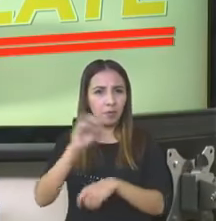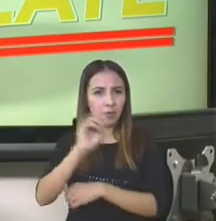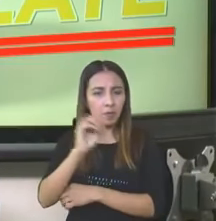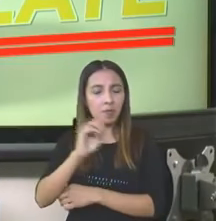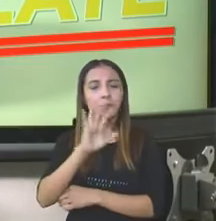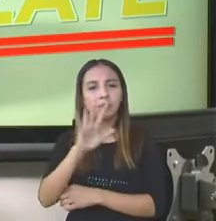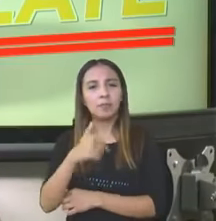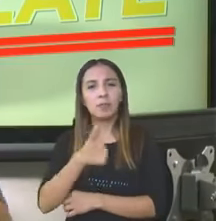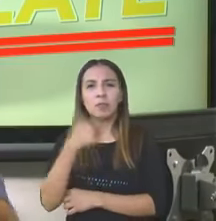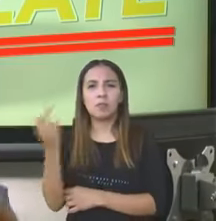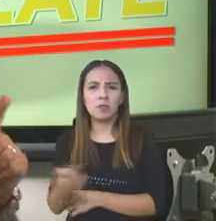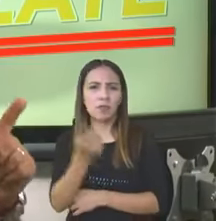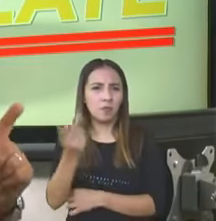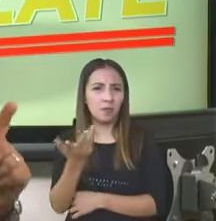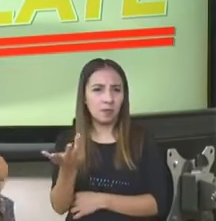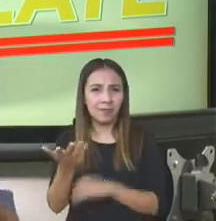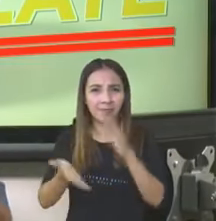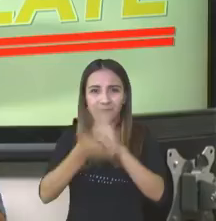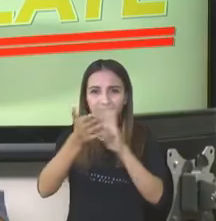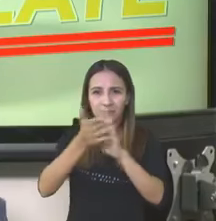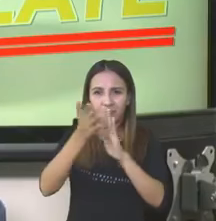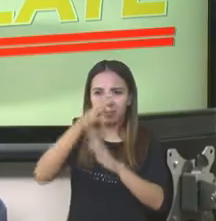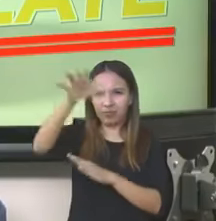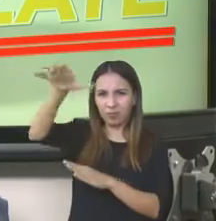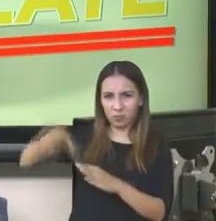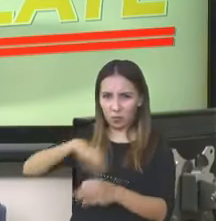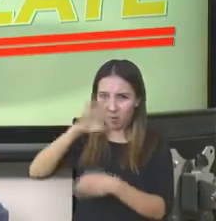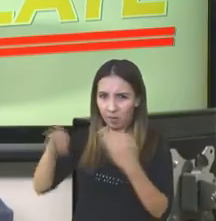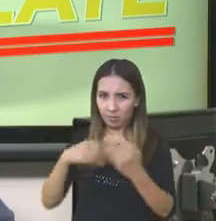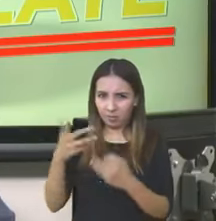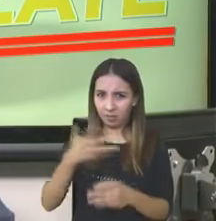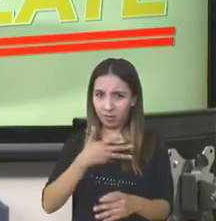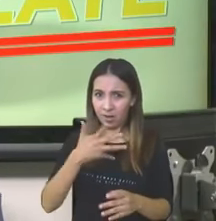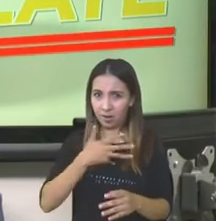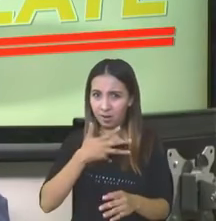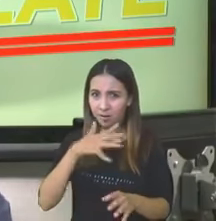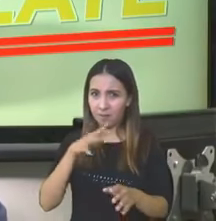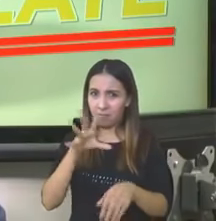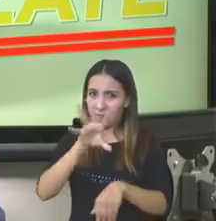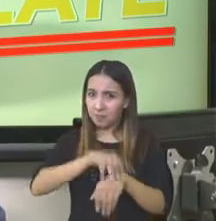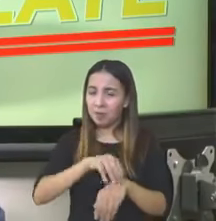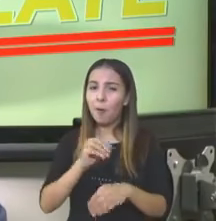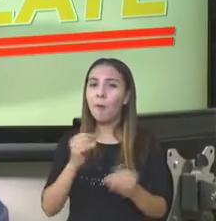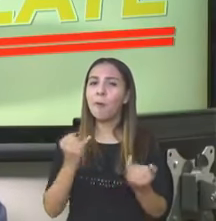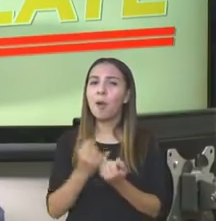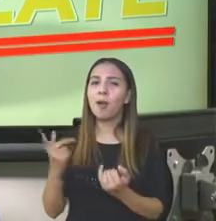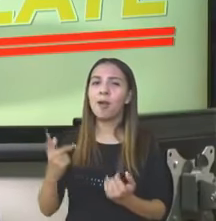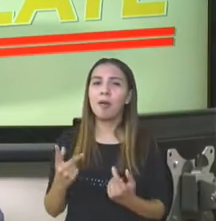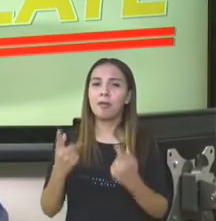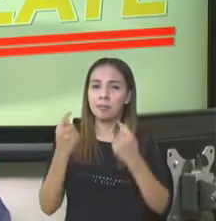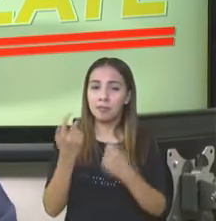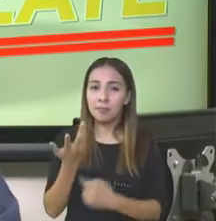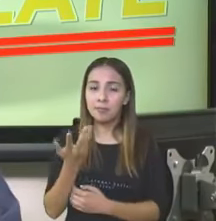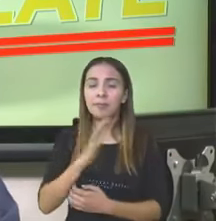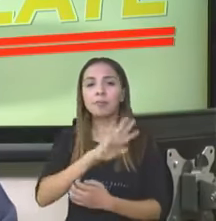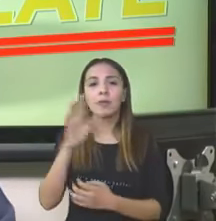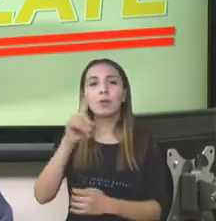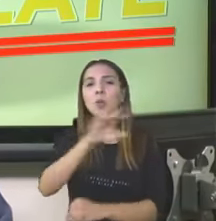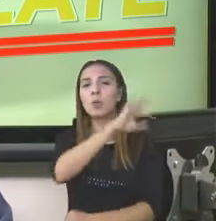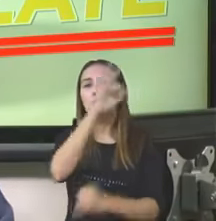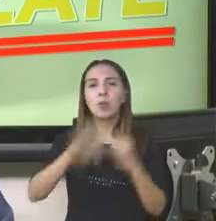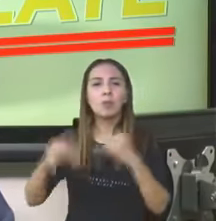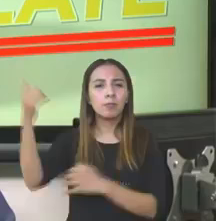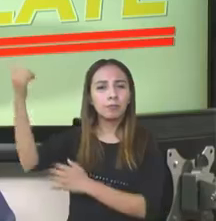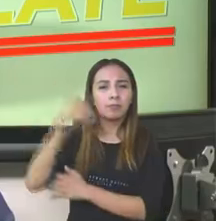La pregunta es, ¿toda la construcción que han hecho, habrá permisos o se la aventaron por la libre? Tengo una llamada ya para concluir el programa de